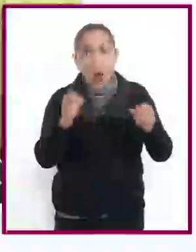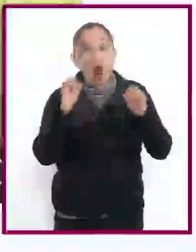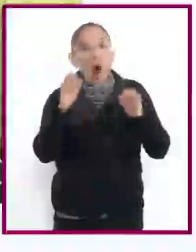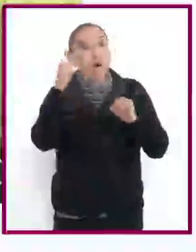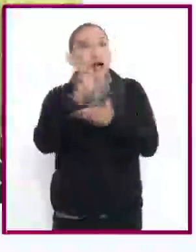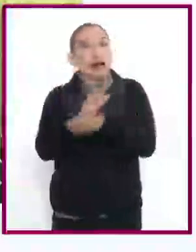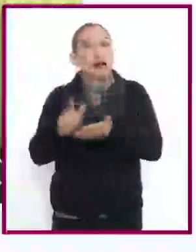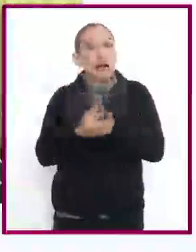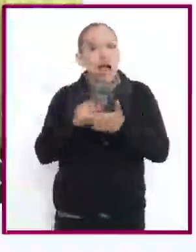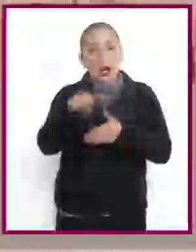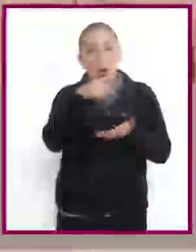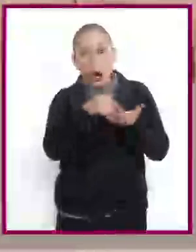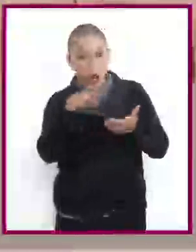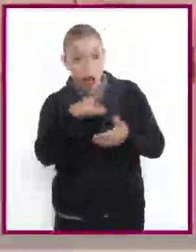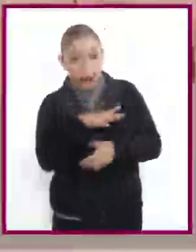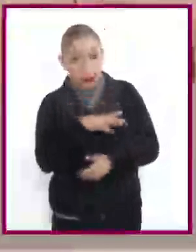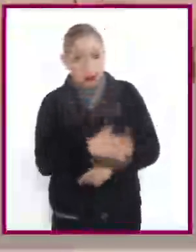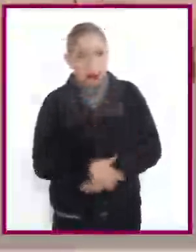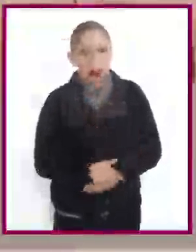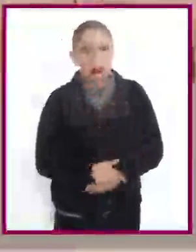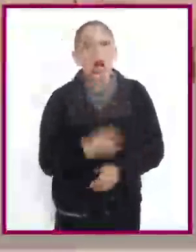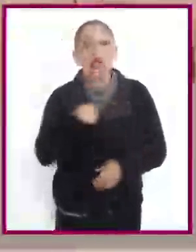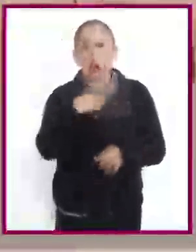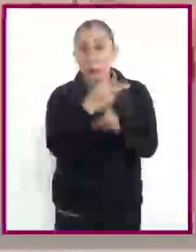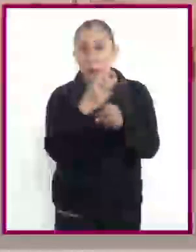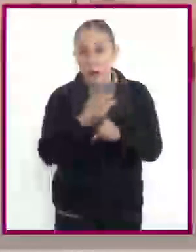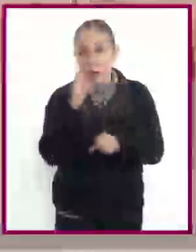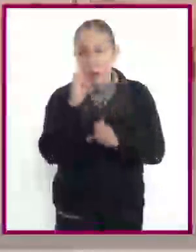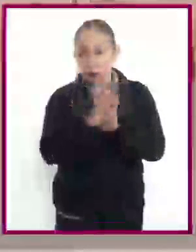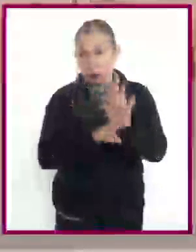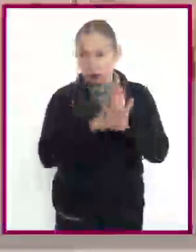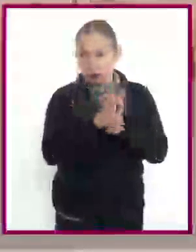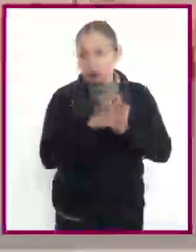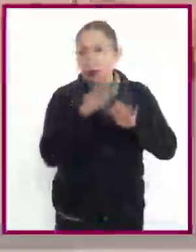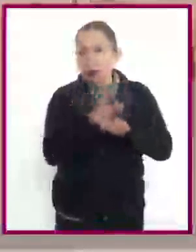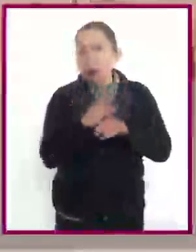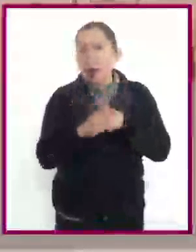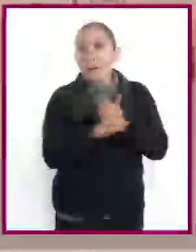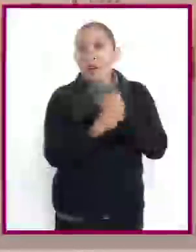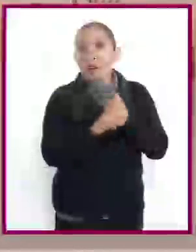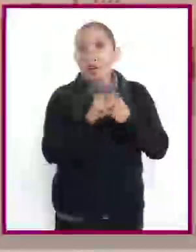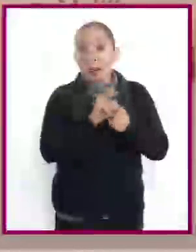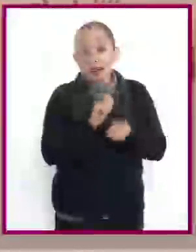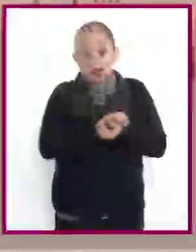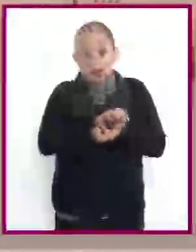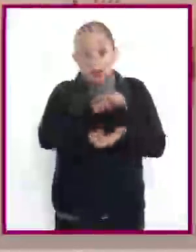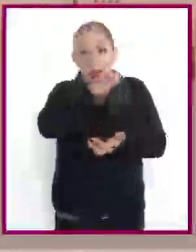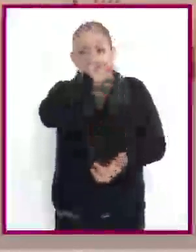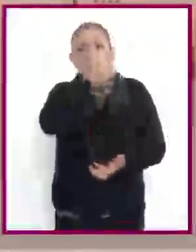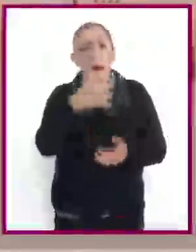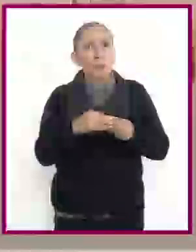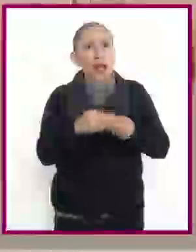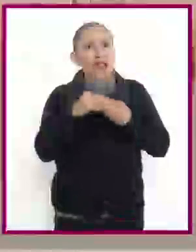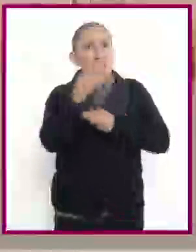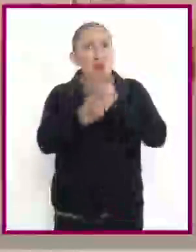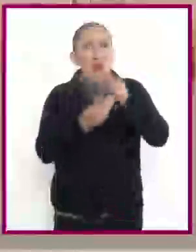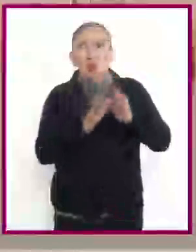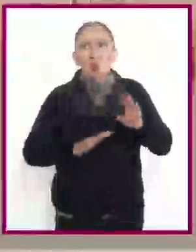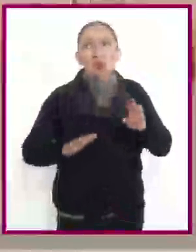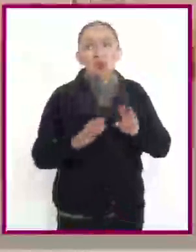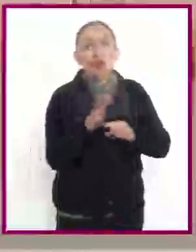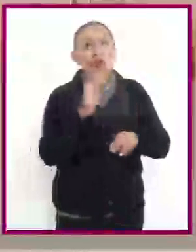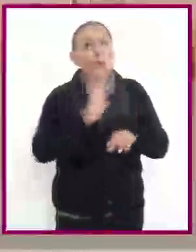que contaminan el medio ambiente. Y hablando de eso, ¿por qué los plásticos tardan tanto tiempo en biodegradarse? ¿Existen proyectos para